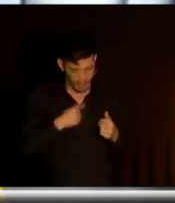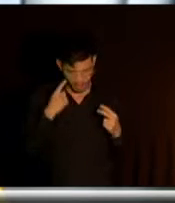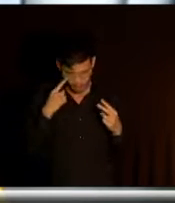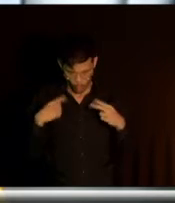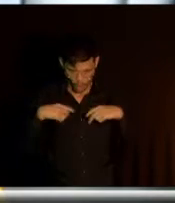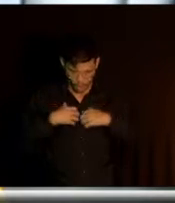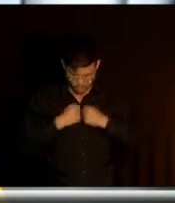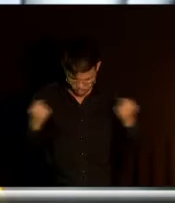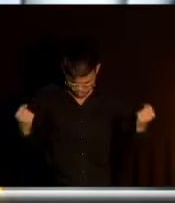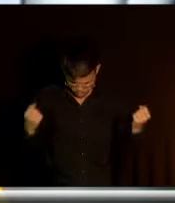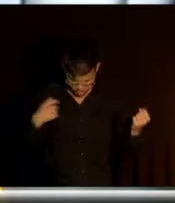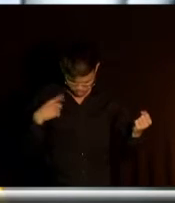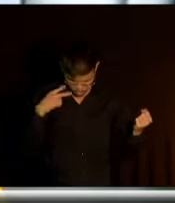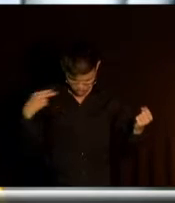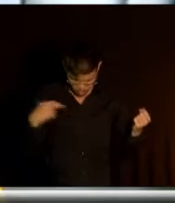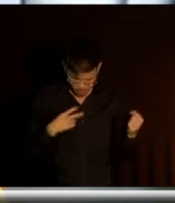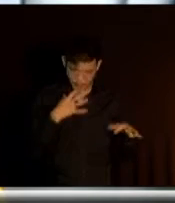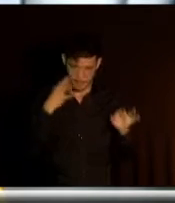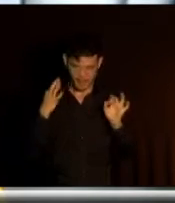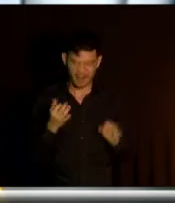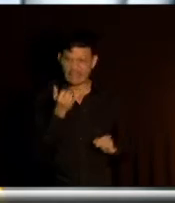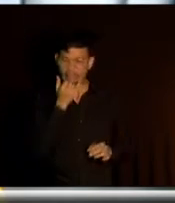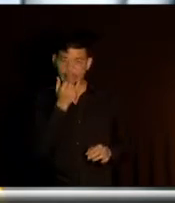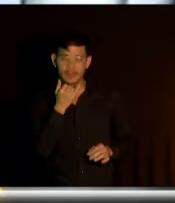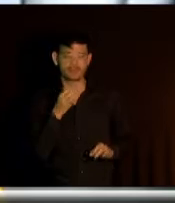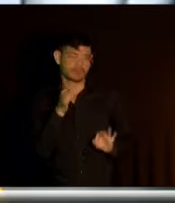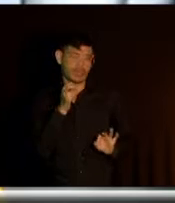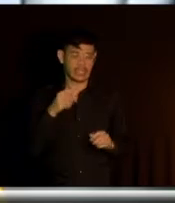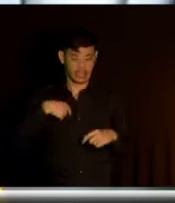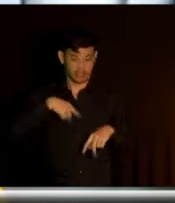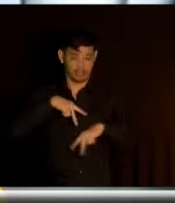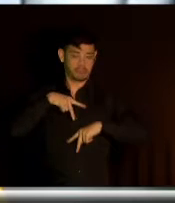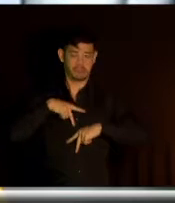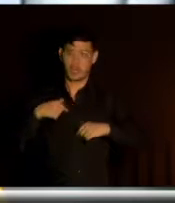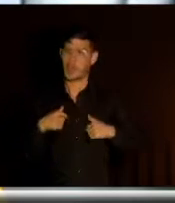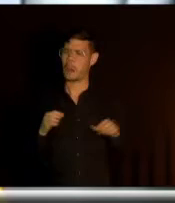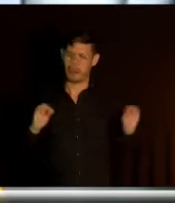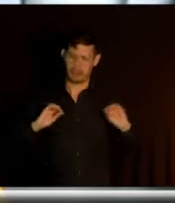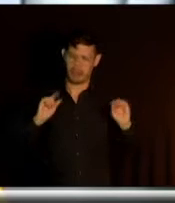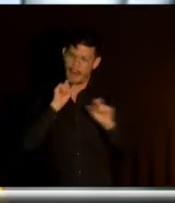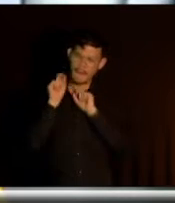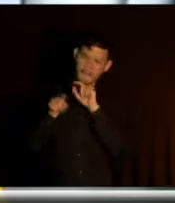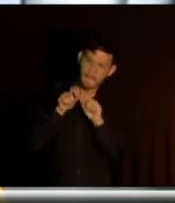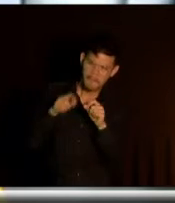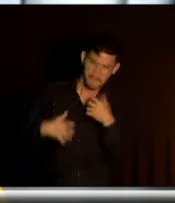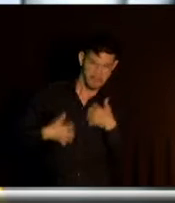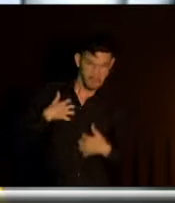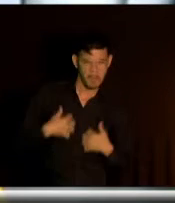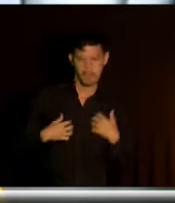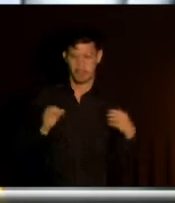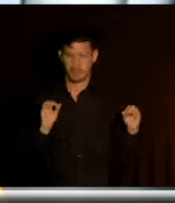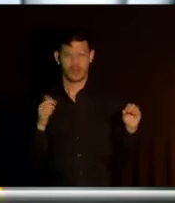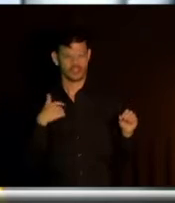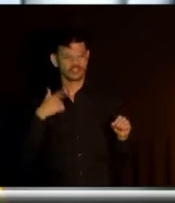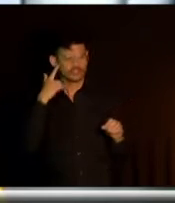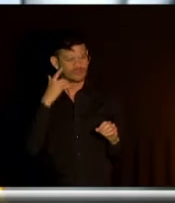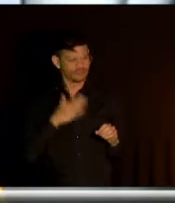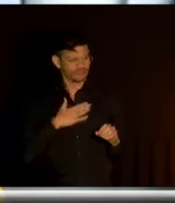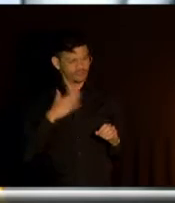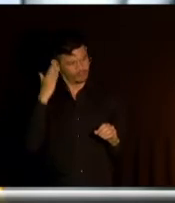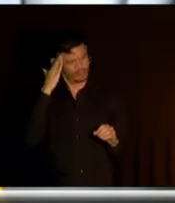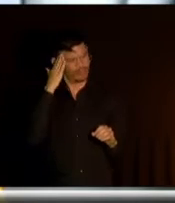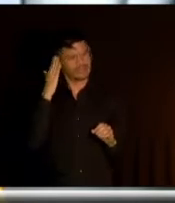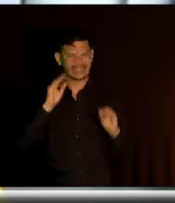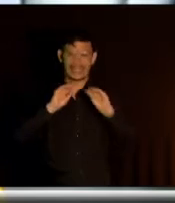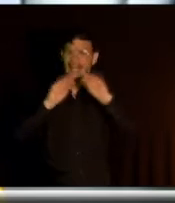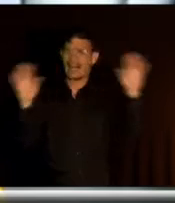pasando. Entonces, no, pues creo que no, en lo personal no tengo inquietudes, no tengo preguntas, creo que es muy claro lo que se busca, lo que se quiere y lo